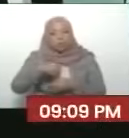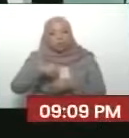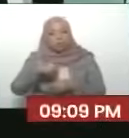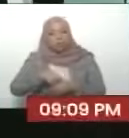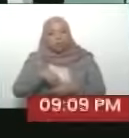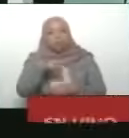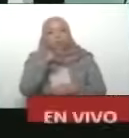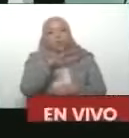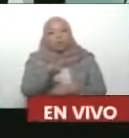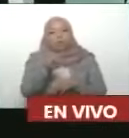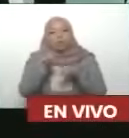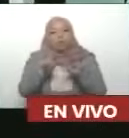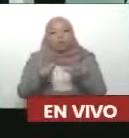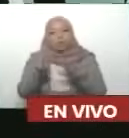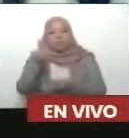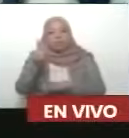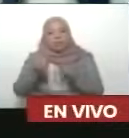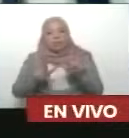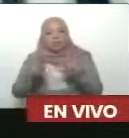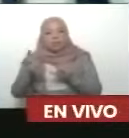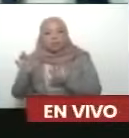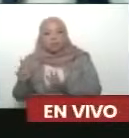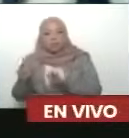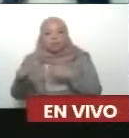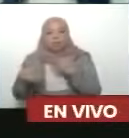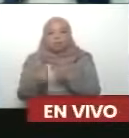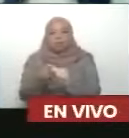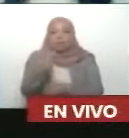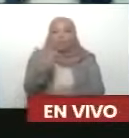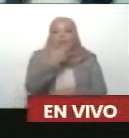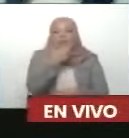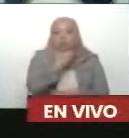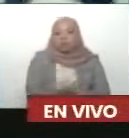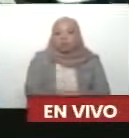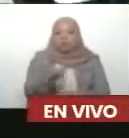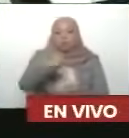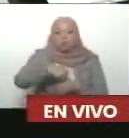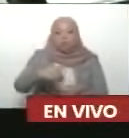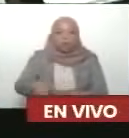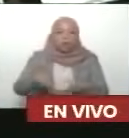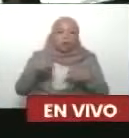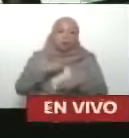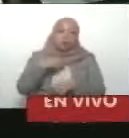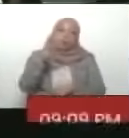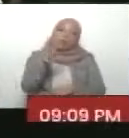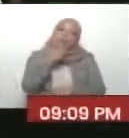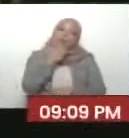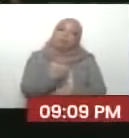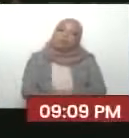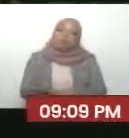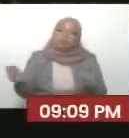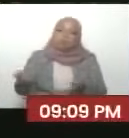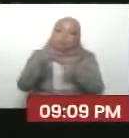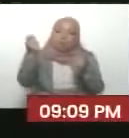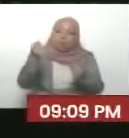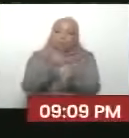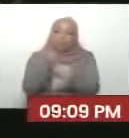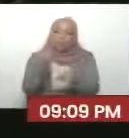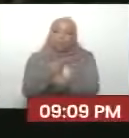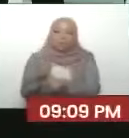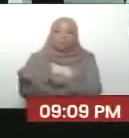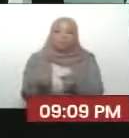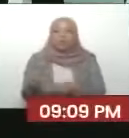el 2637 y salga el 3 de diciembre a ganar, porque el 3 de diciembre salimos a ganar para que